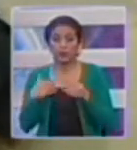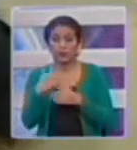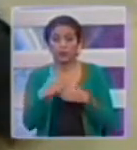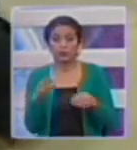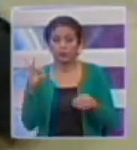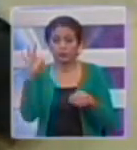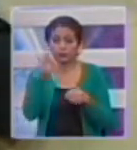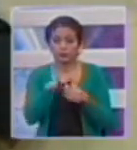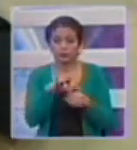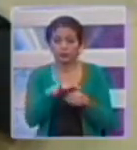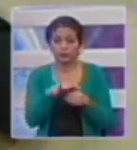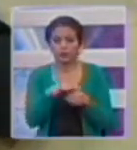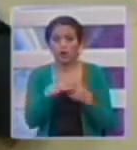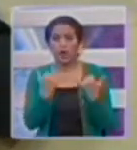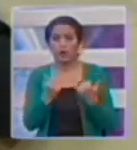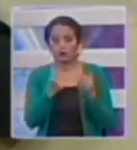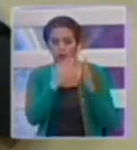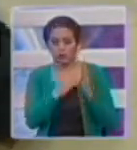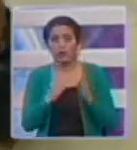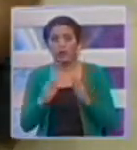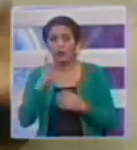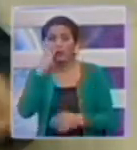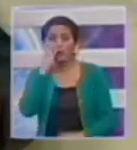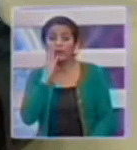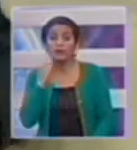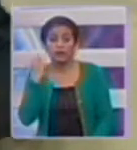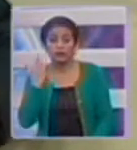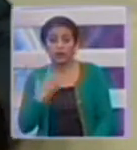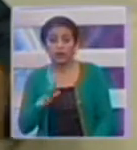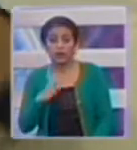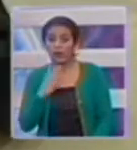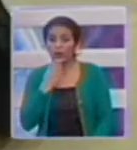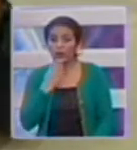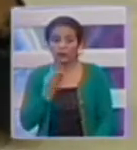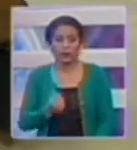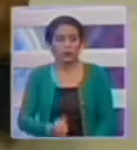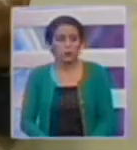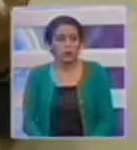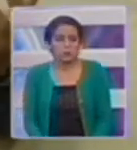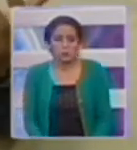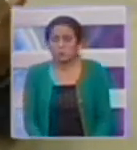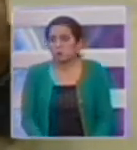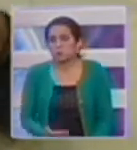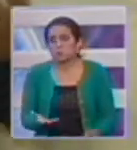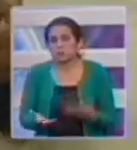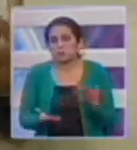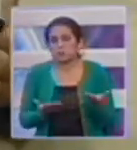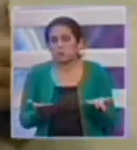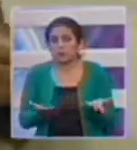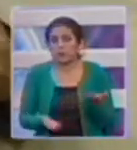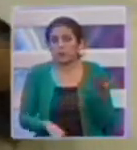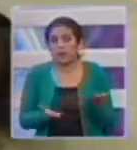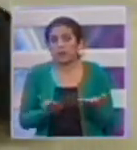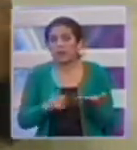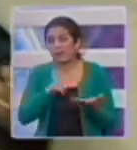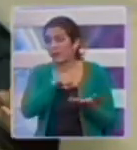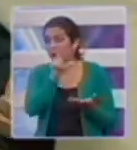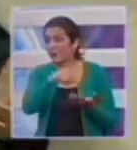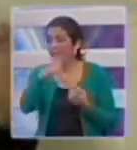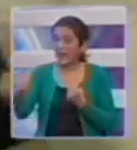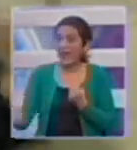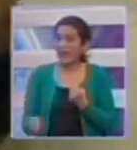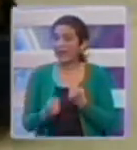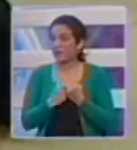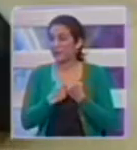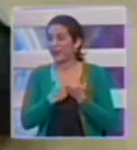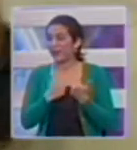¿Cómo se van a preparar ya con esa experiencia, considerando que así usted tenga una gran votación, no puede ganar una